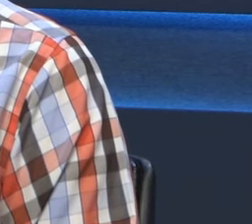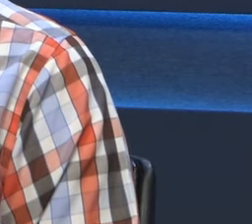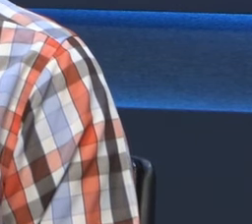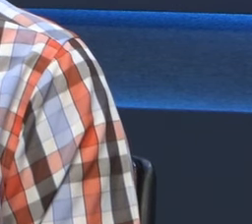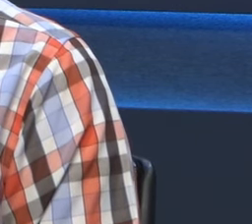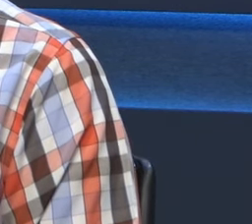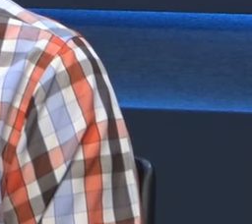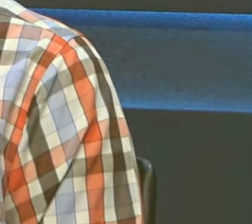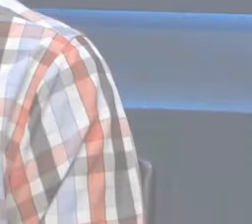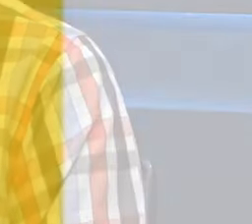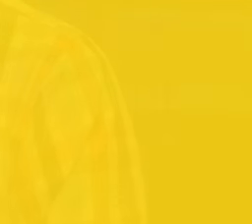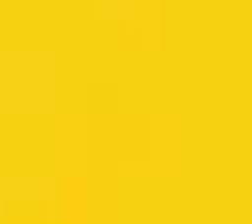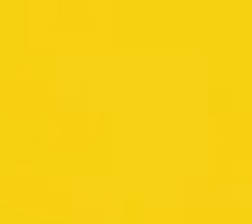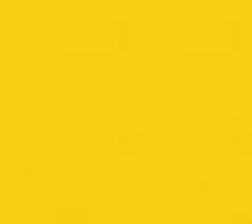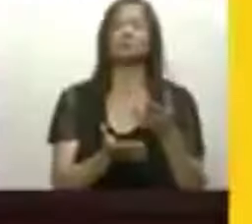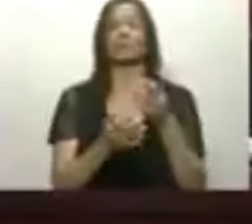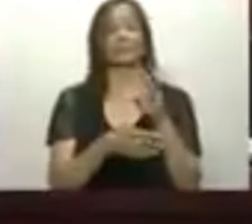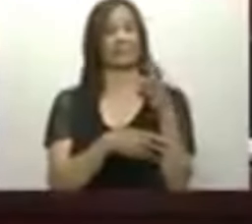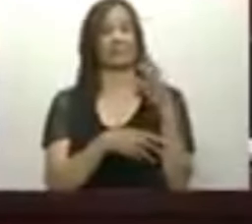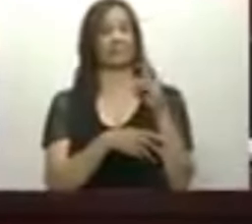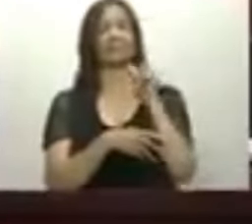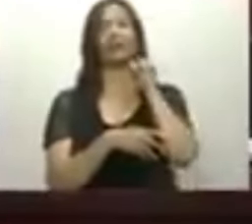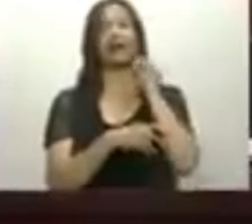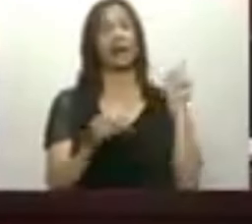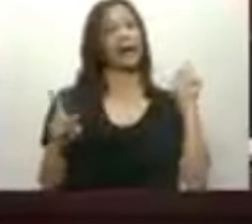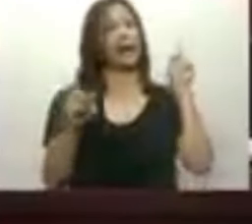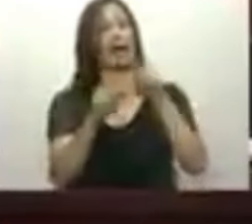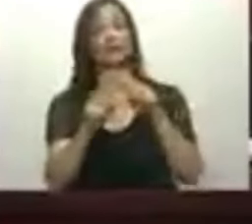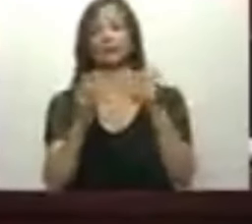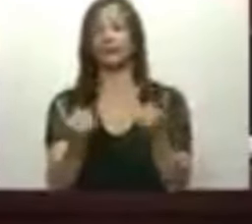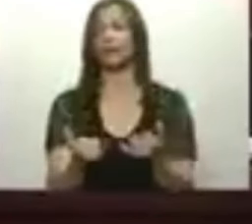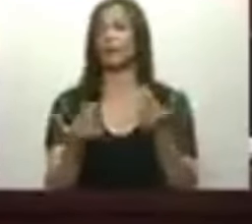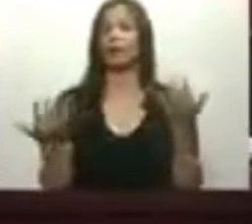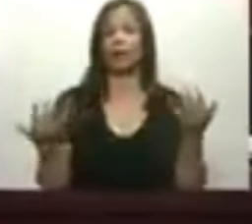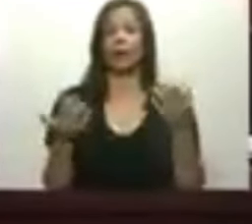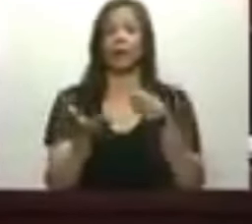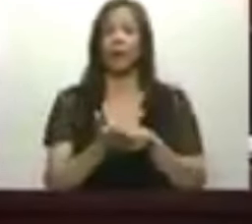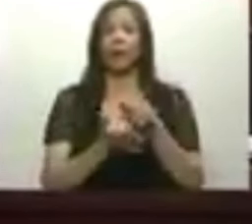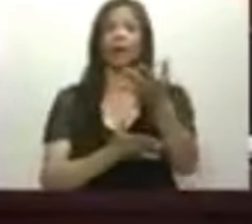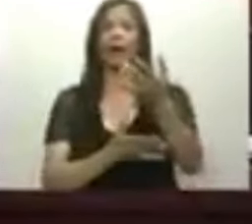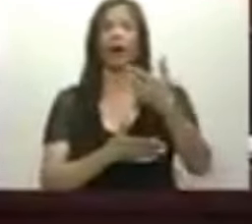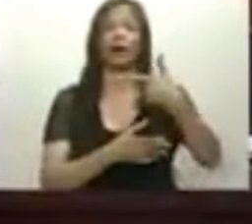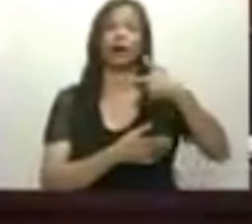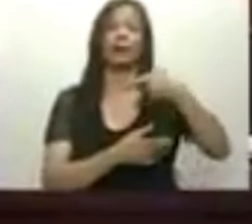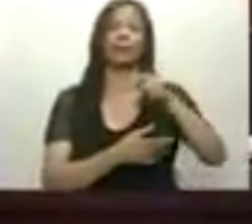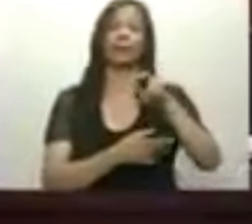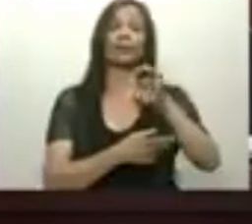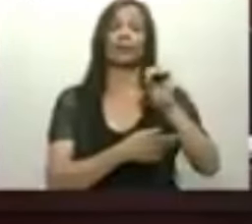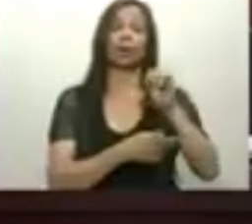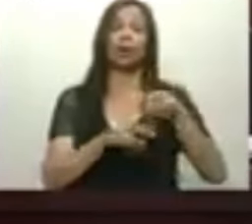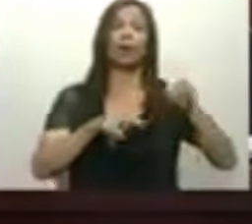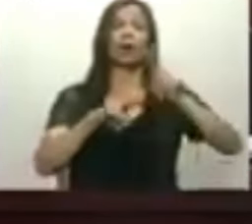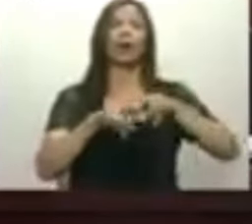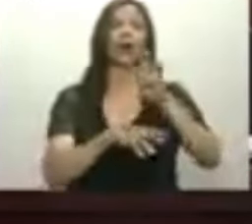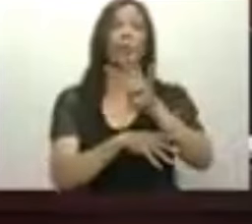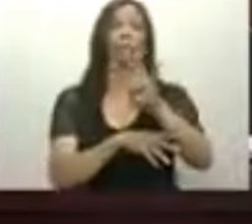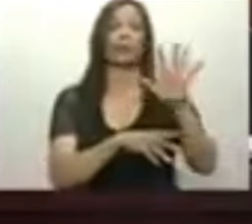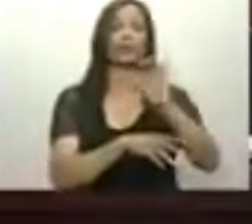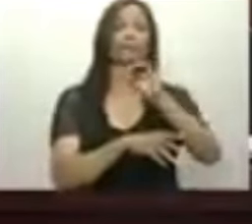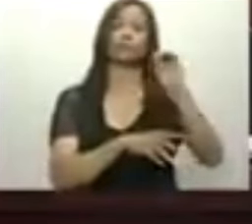señor Natanael agosto hasta la fecha el precio del petróleo ha aumentado en más de un